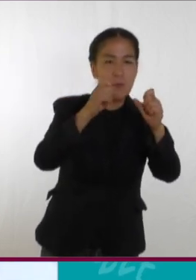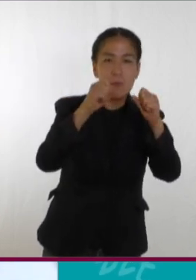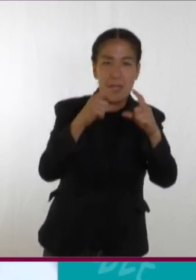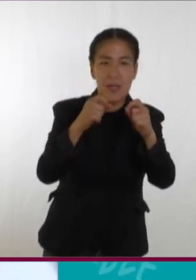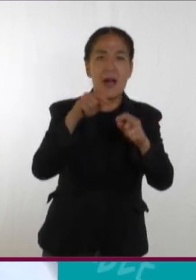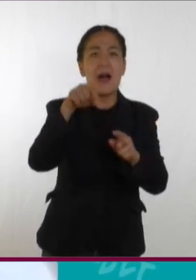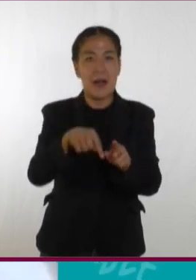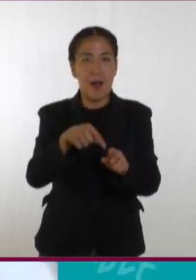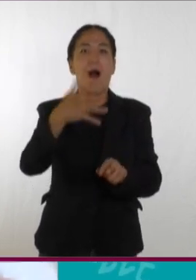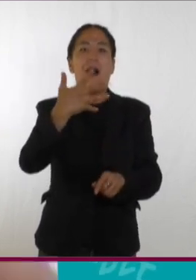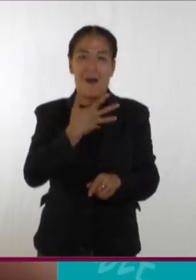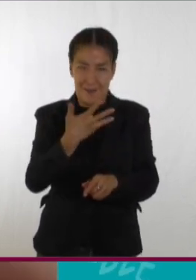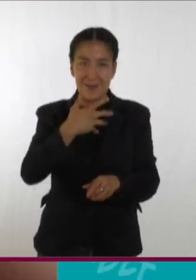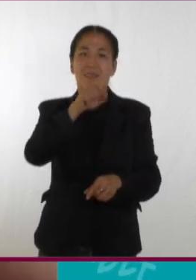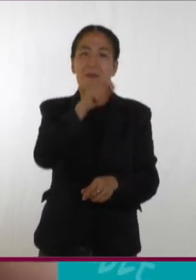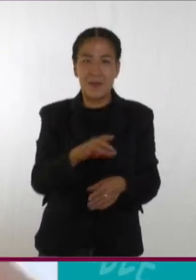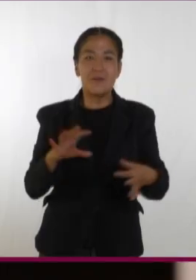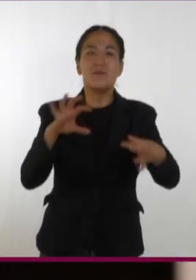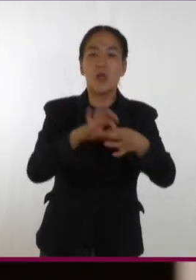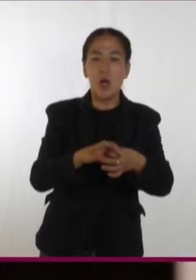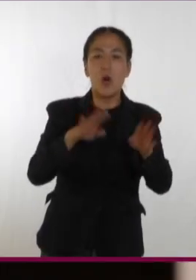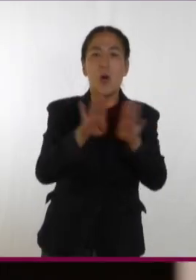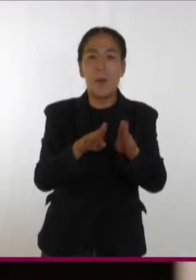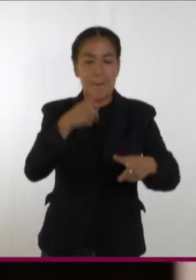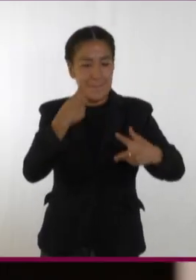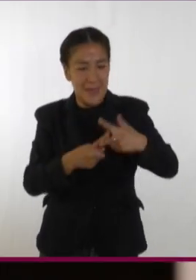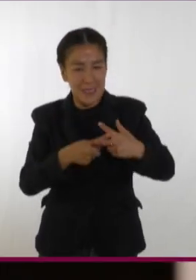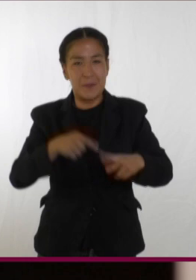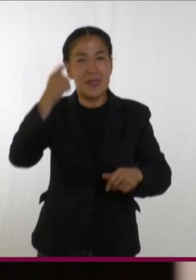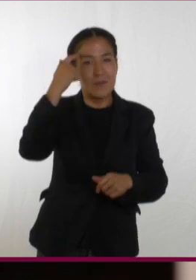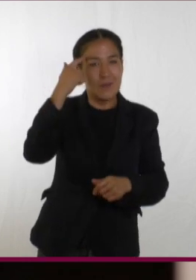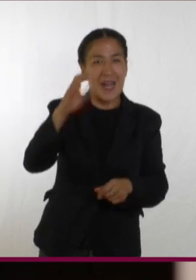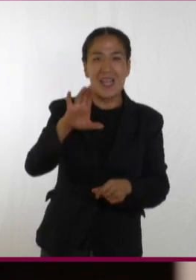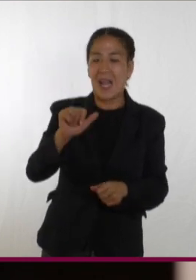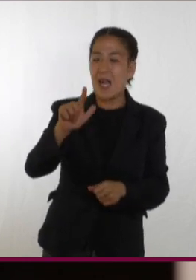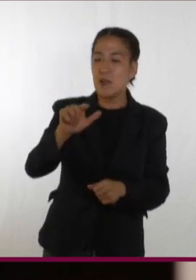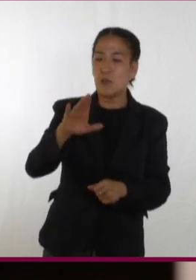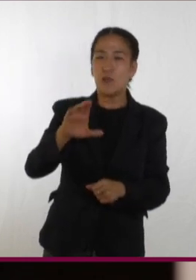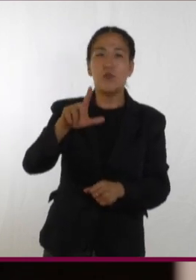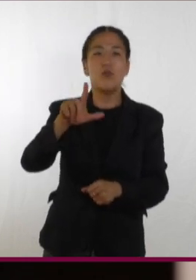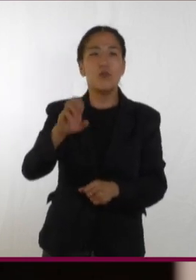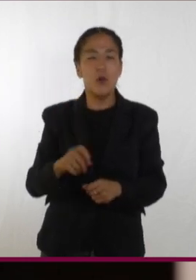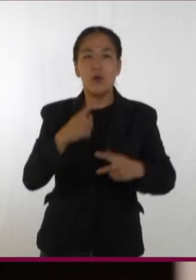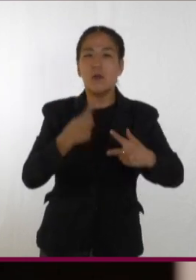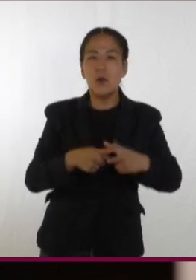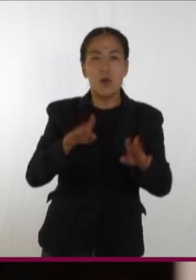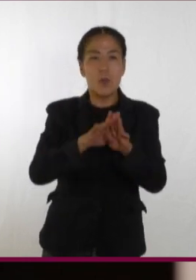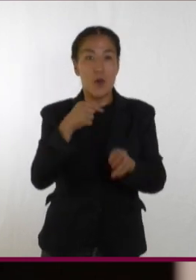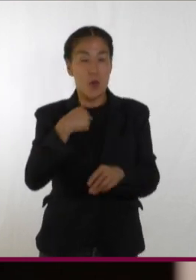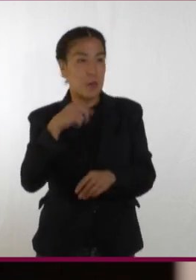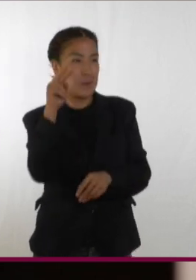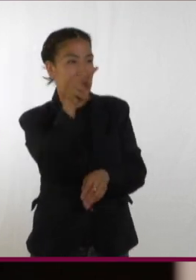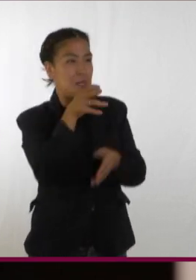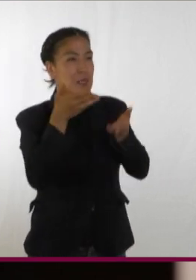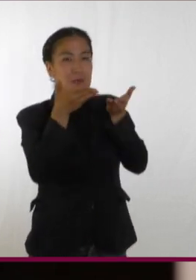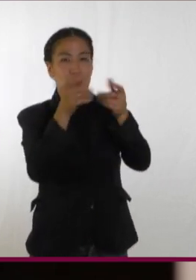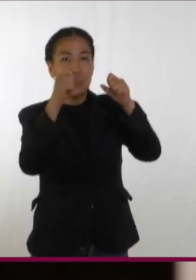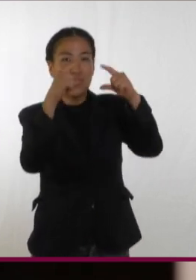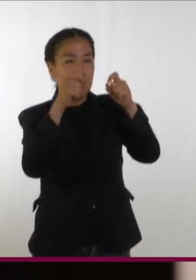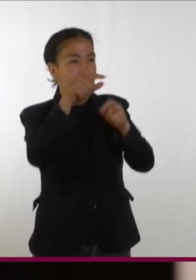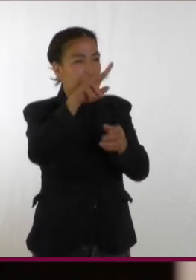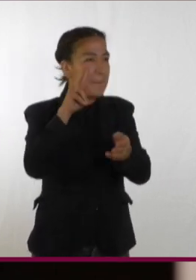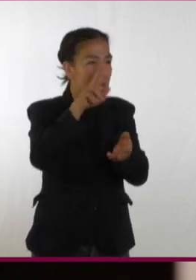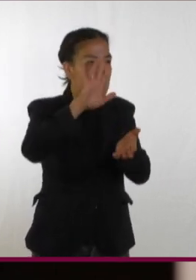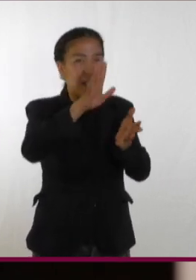temperaturas, del tiempo estimado en microondas, etcétera. Ahí también van cálculos donde yo, con base en lo que yo vea